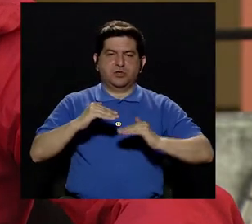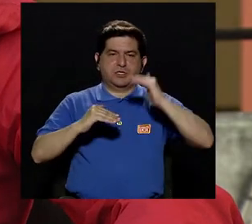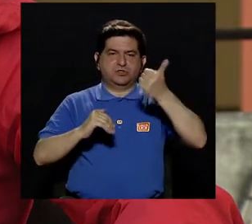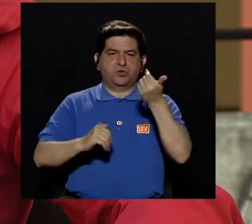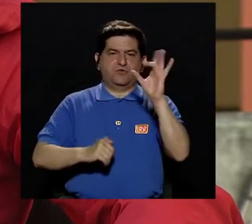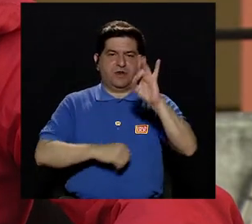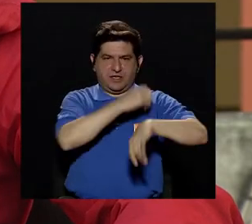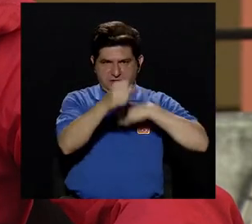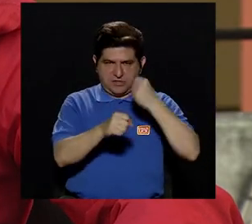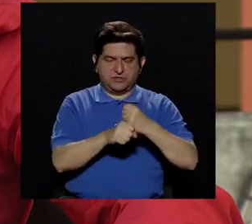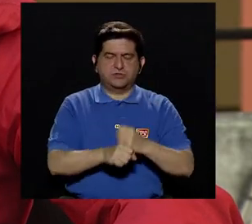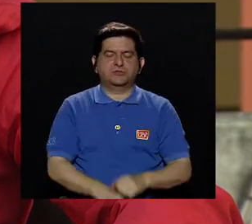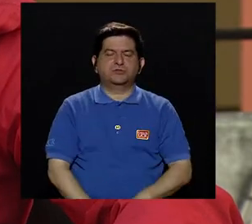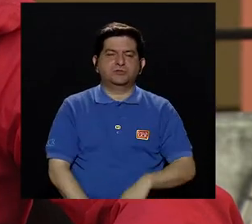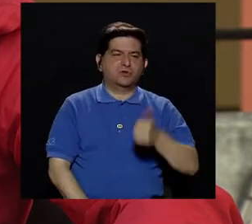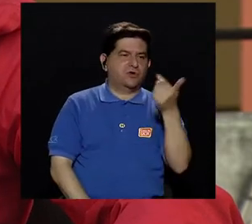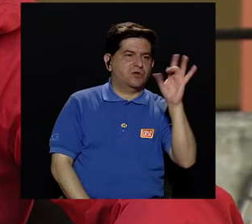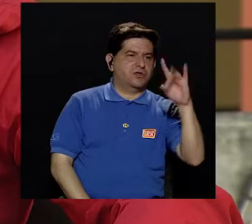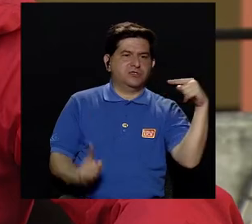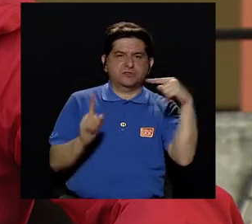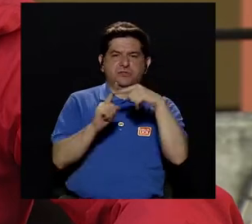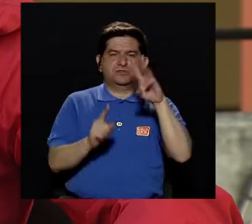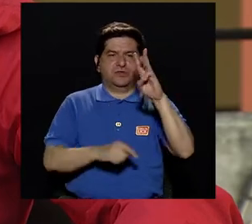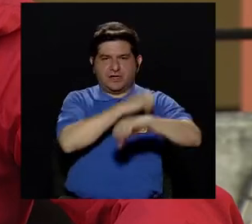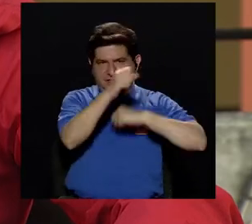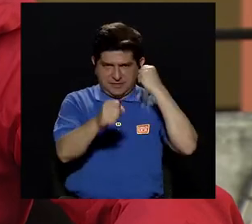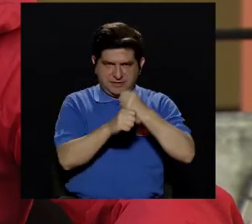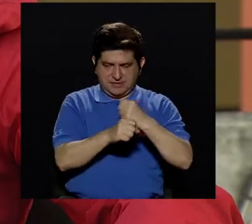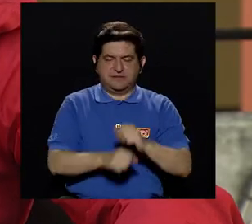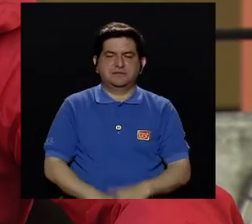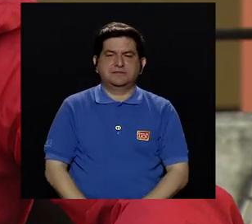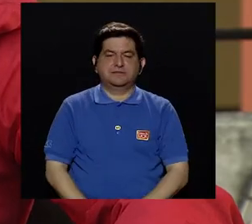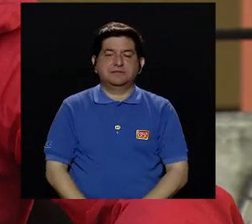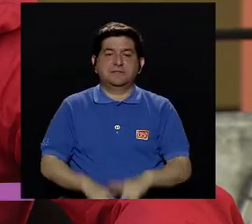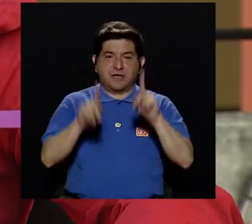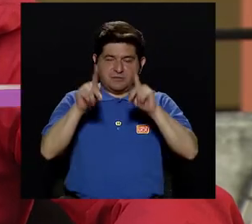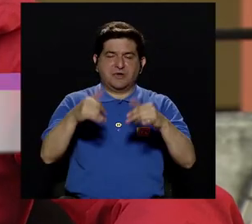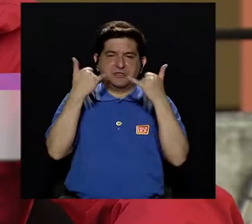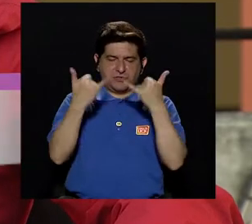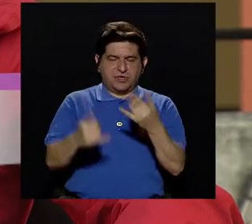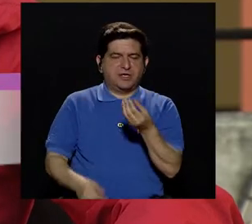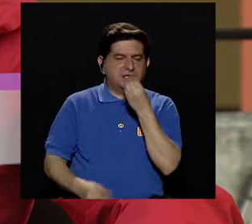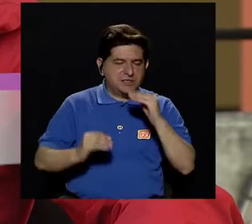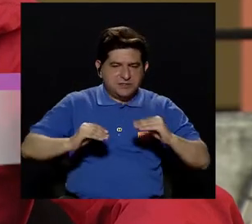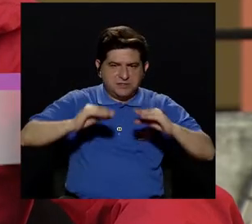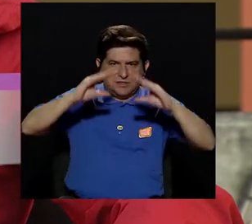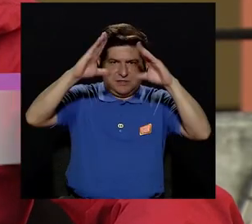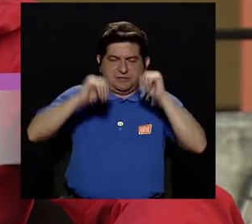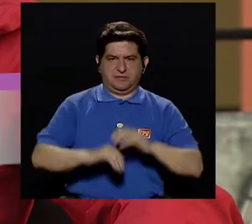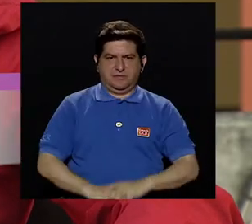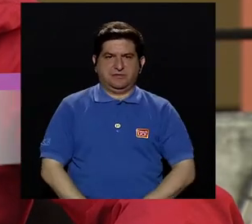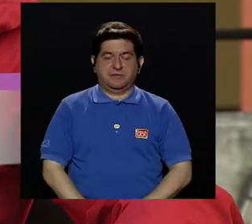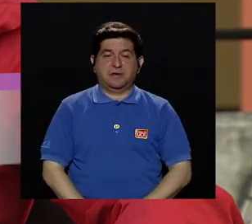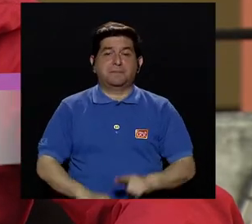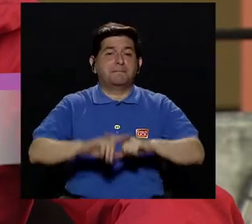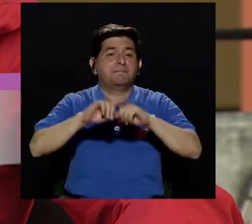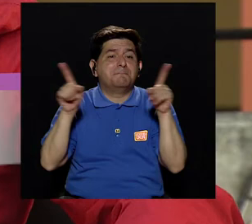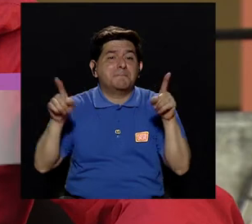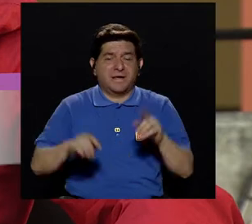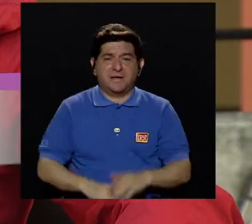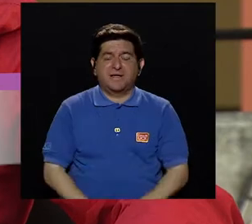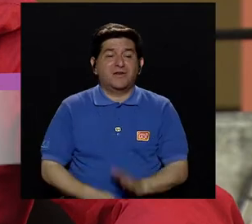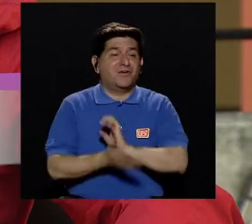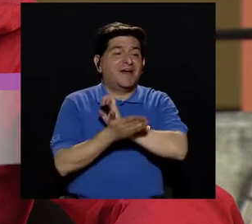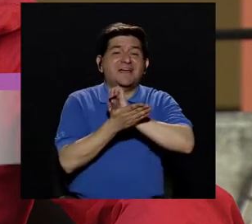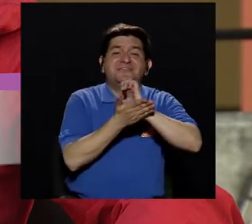edad, debe tener entre los 18 y los 60 años, debe llegar desayunada la persona, debe desayunar, sin embargo lo